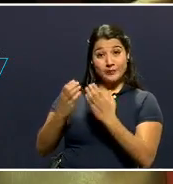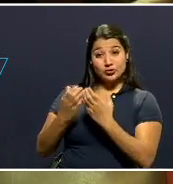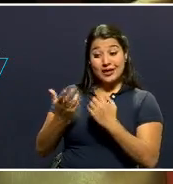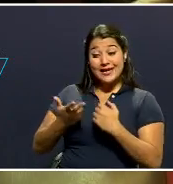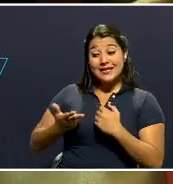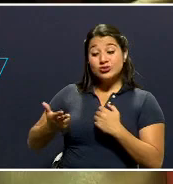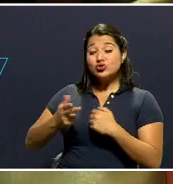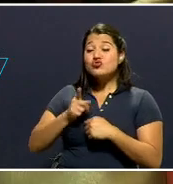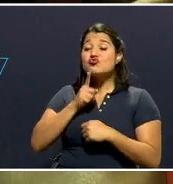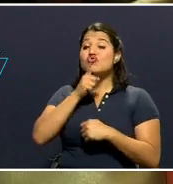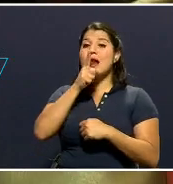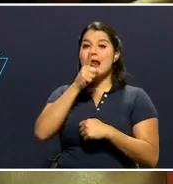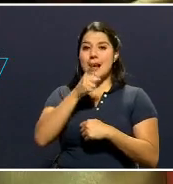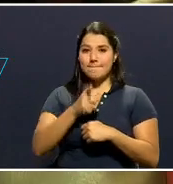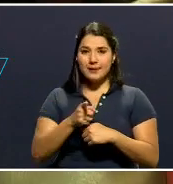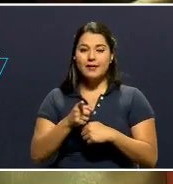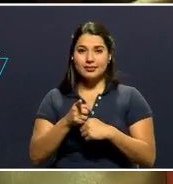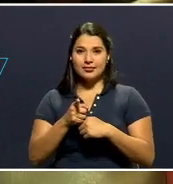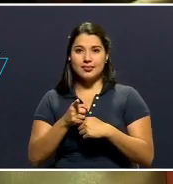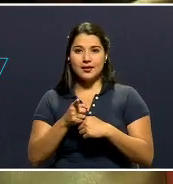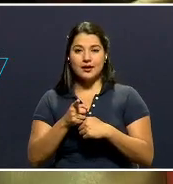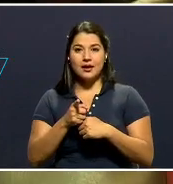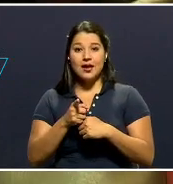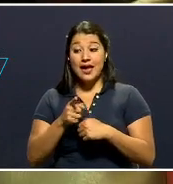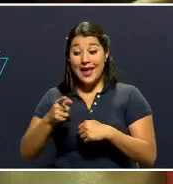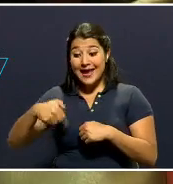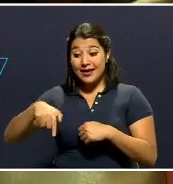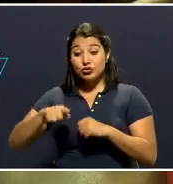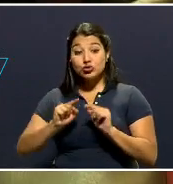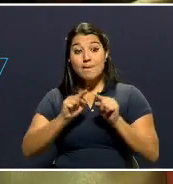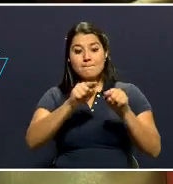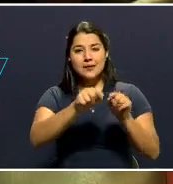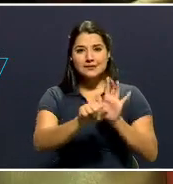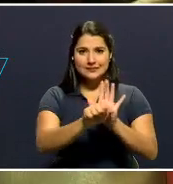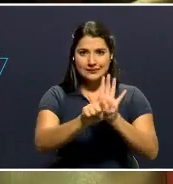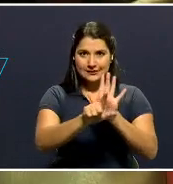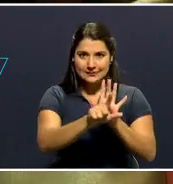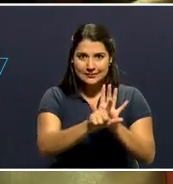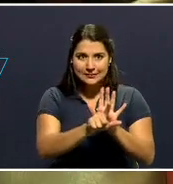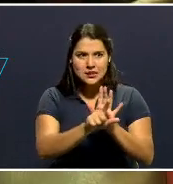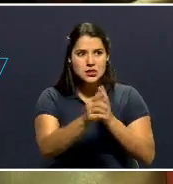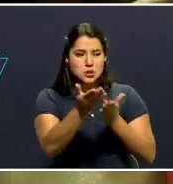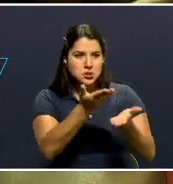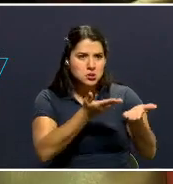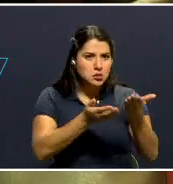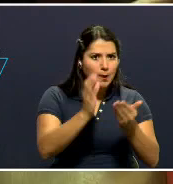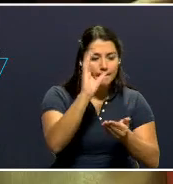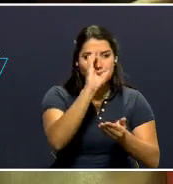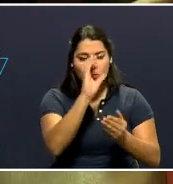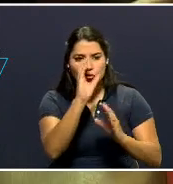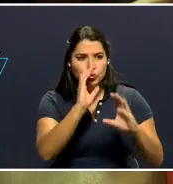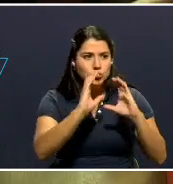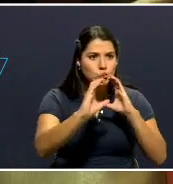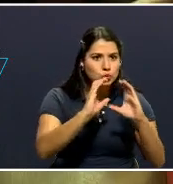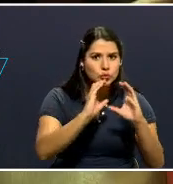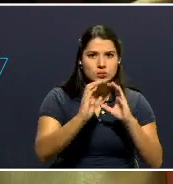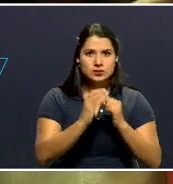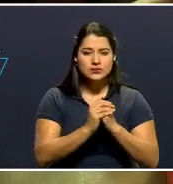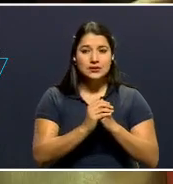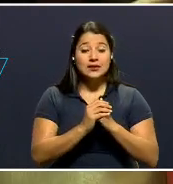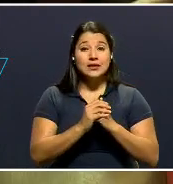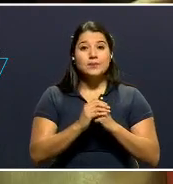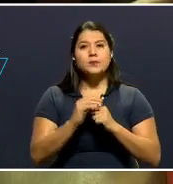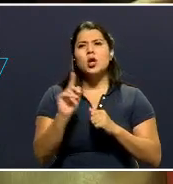un articulador, y yo le diría que presente en la Asamblea Legislativa, ¿verdad? No solamente va a ser el tema de